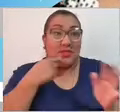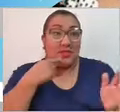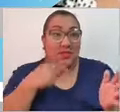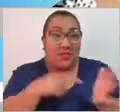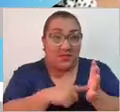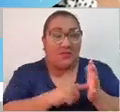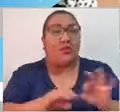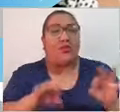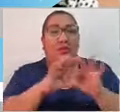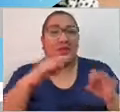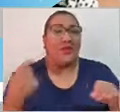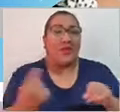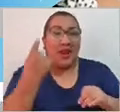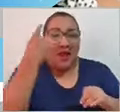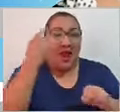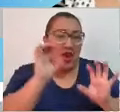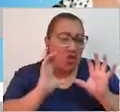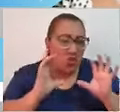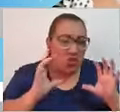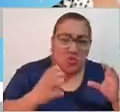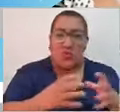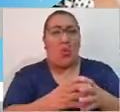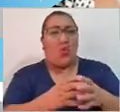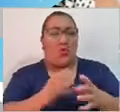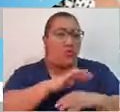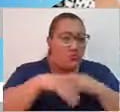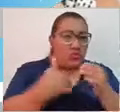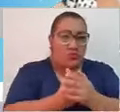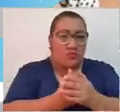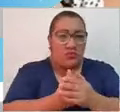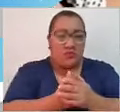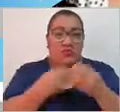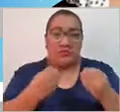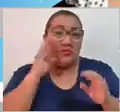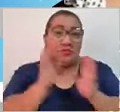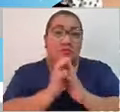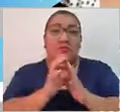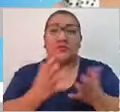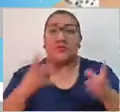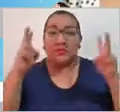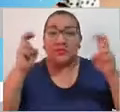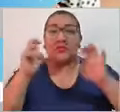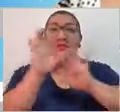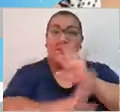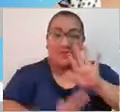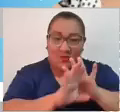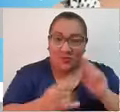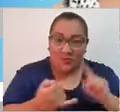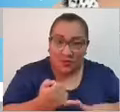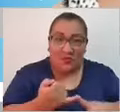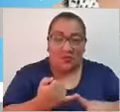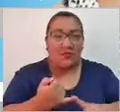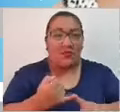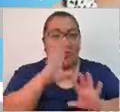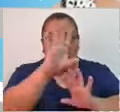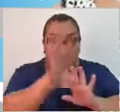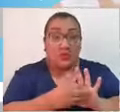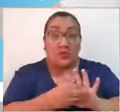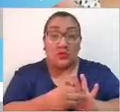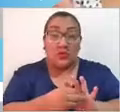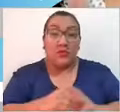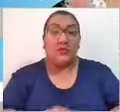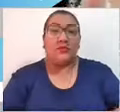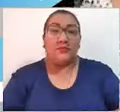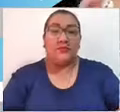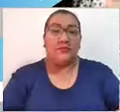marco general en relación, por ejemplo, en las medidas de protección, incluso en